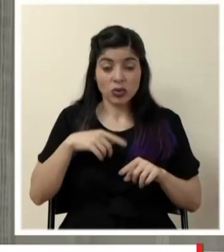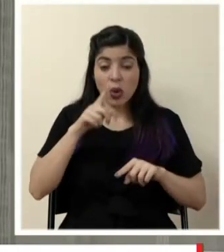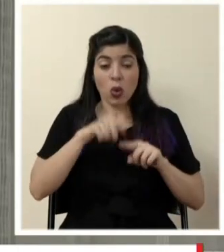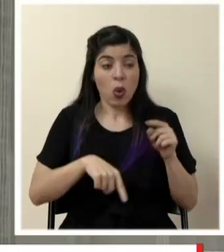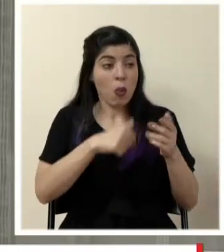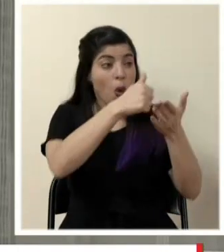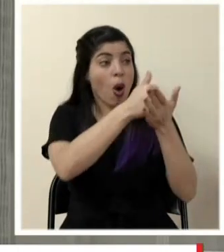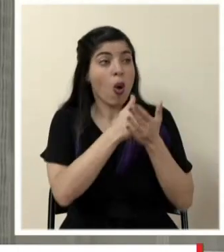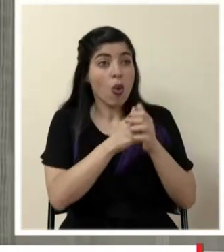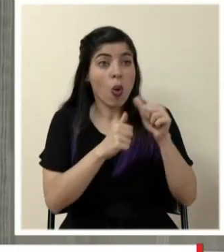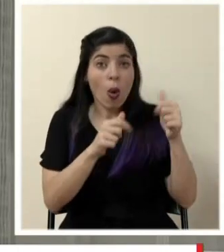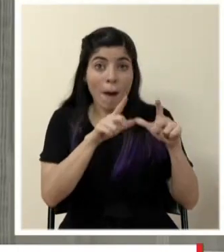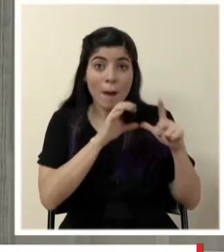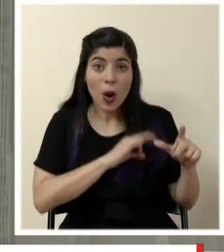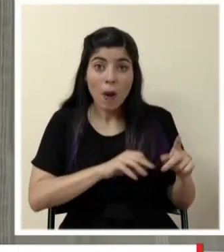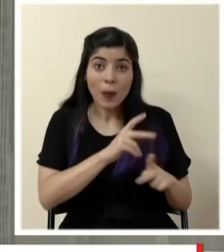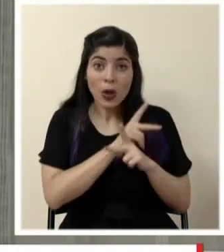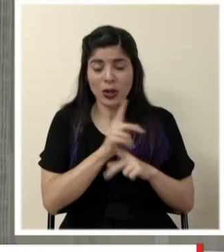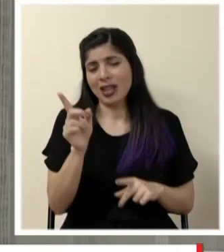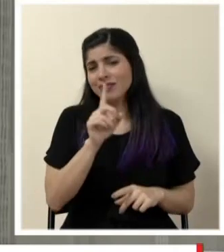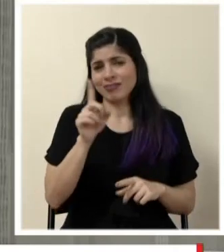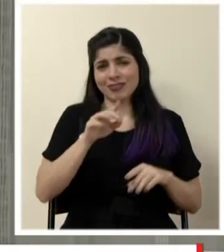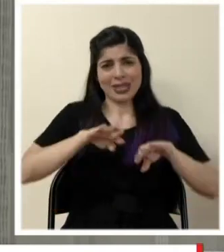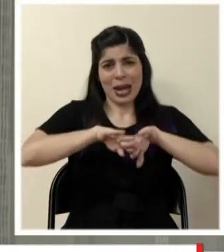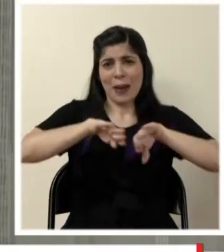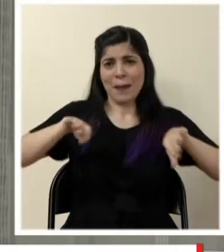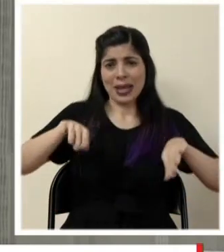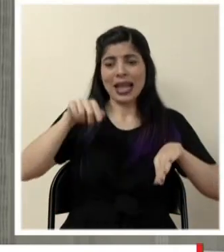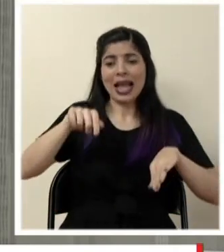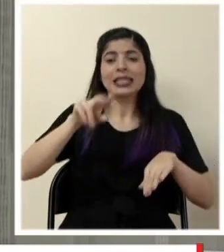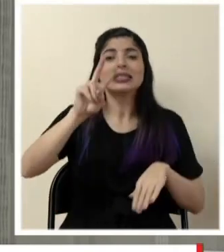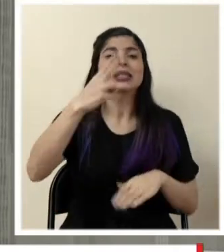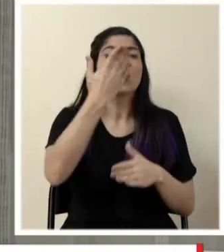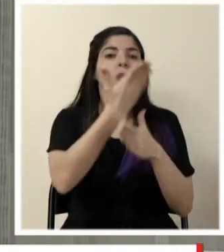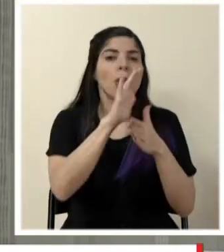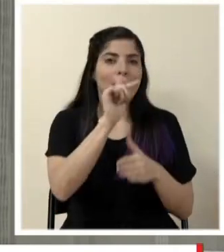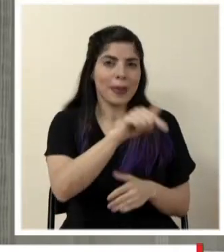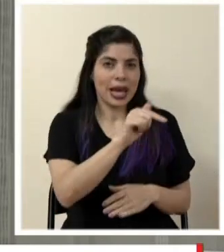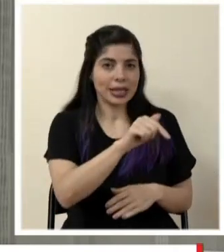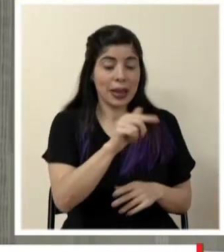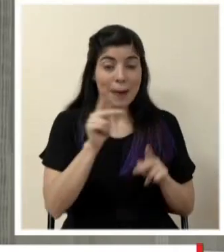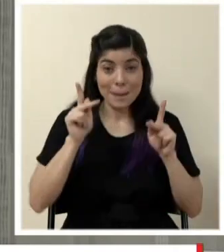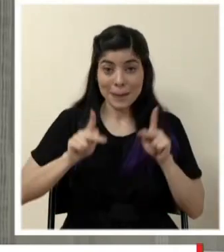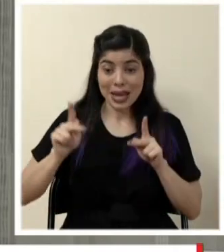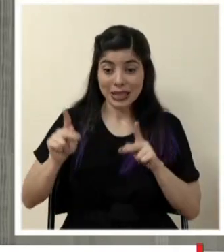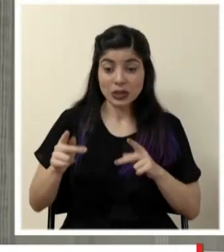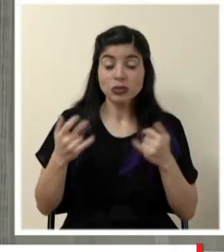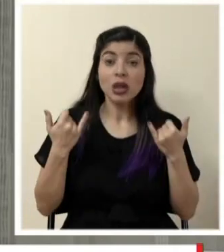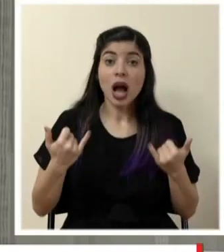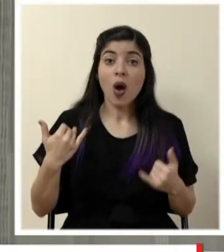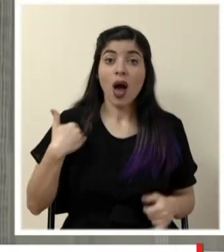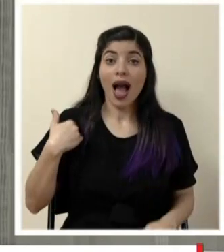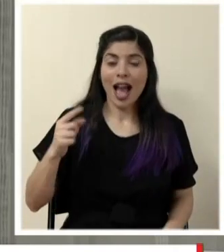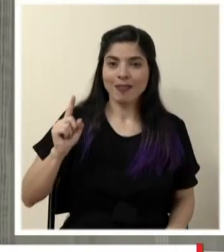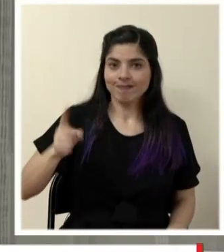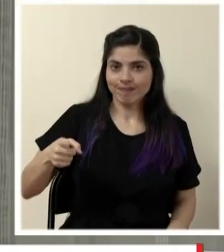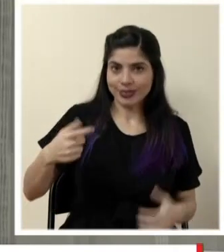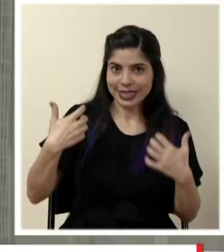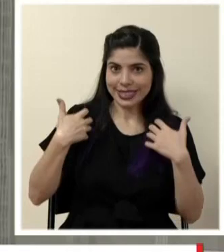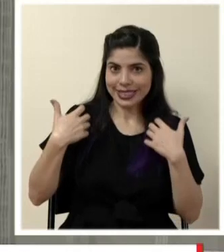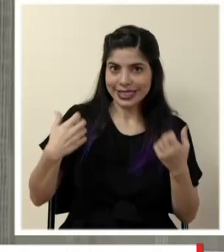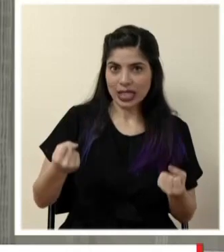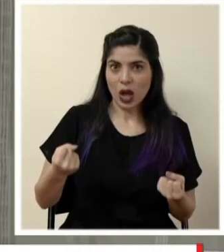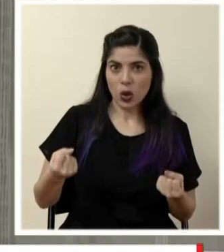asistencia humanitaria del bono proteger. Eso quedará para una segunda fase. Las personas que tienen una orden sanitaria